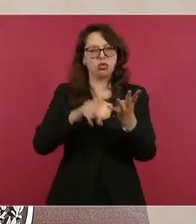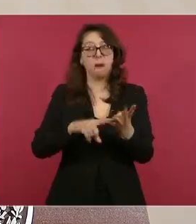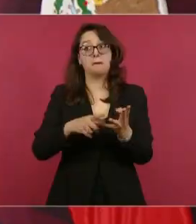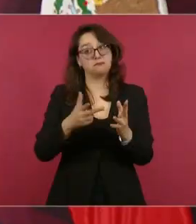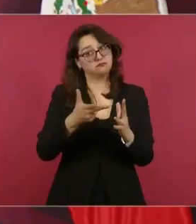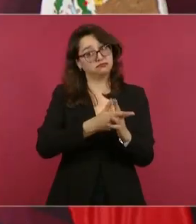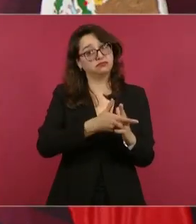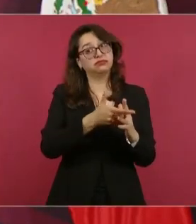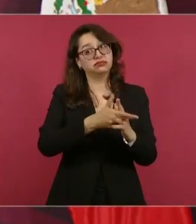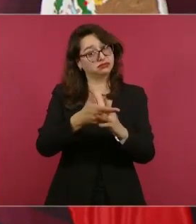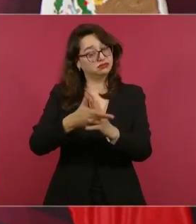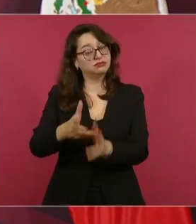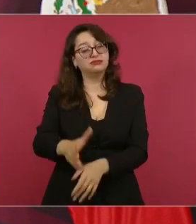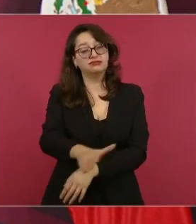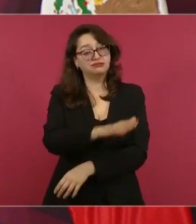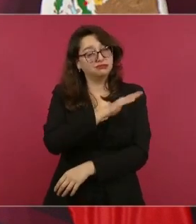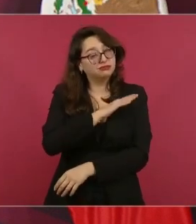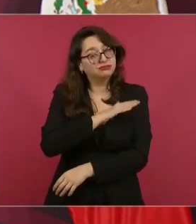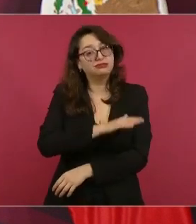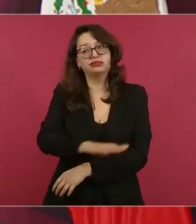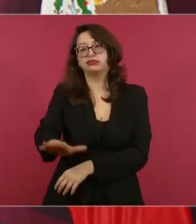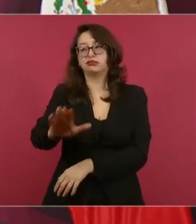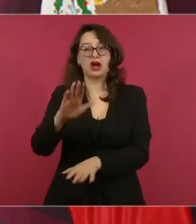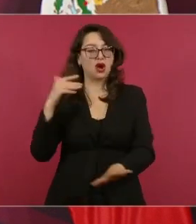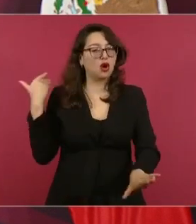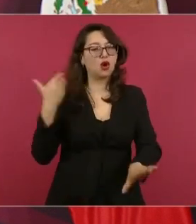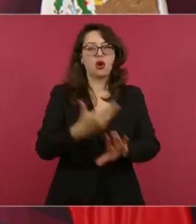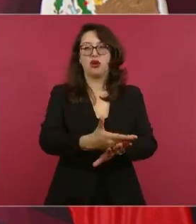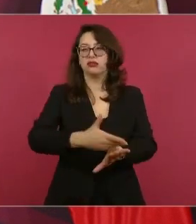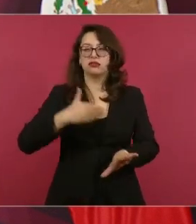avasallados en todo,